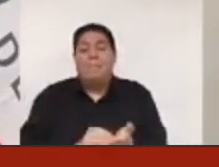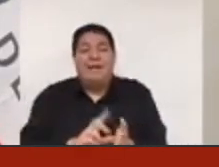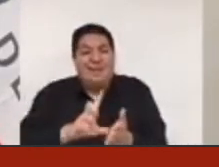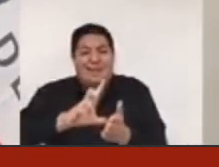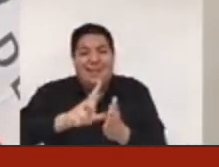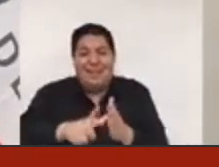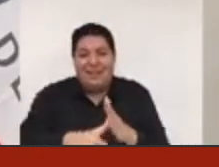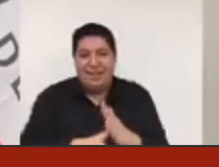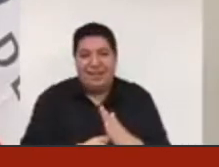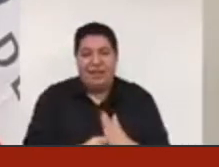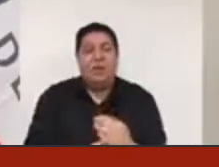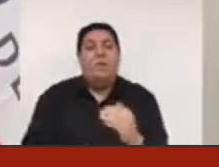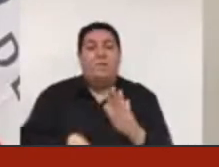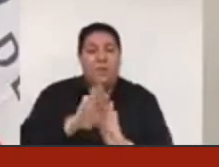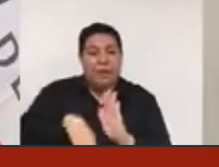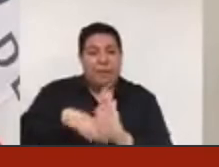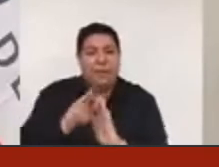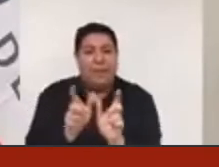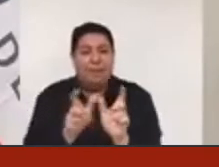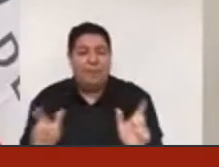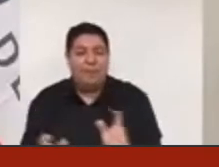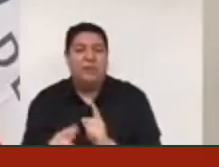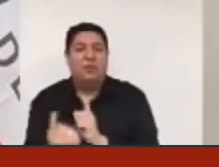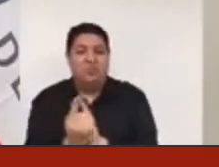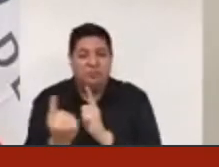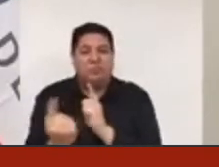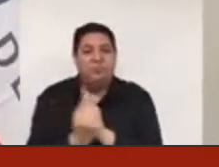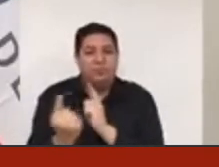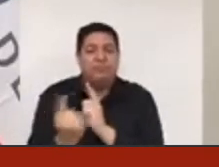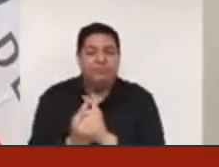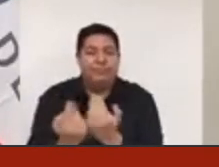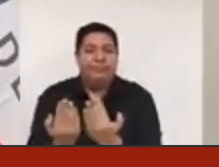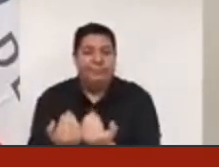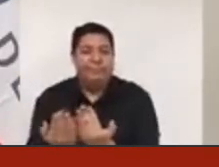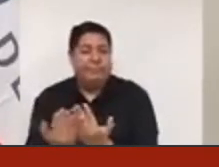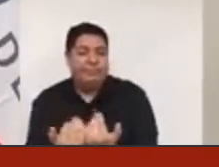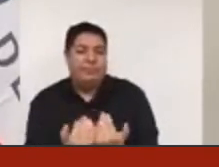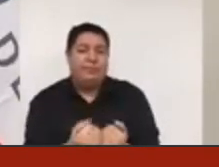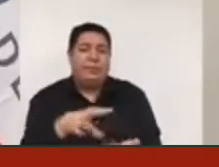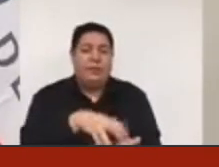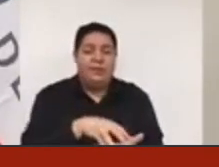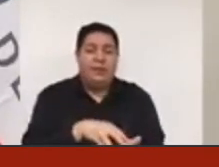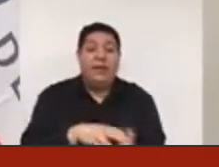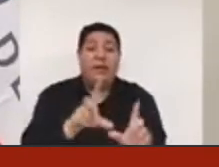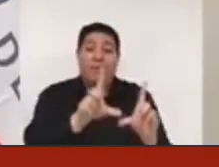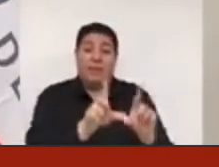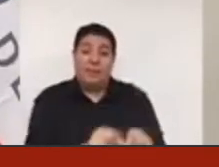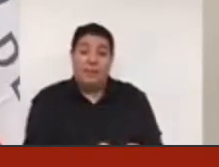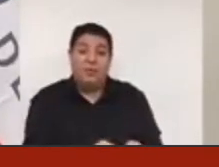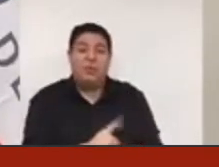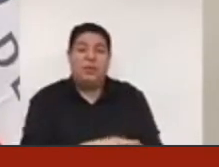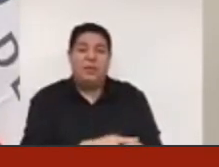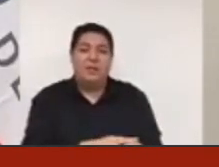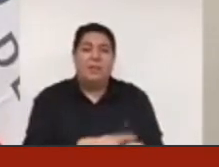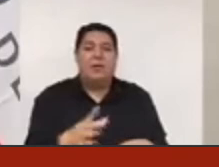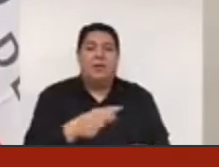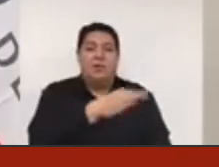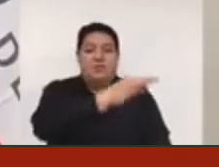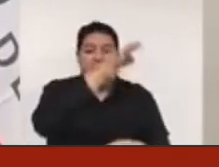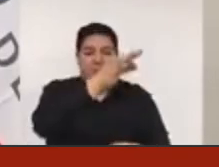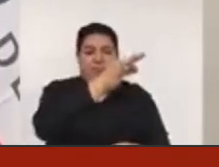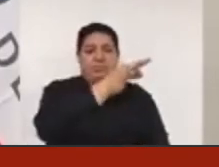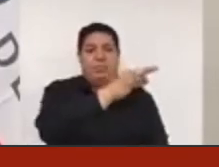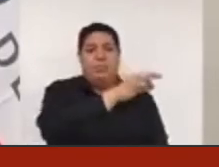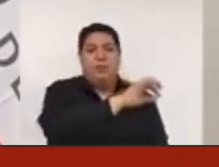porque cada vez son más los exámenes que se están tomando acá en la región así es que lo que se disminuiría el tiempo de traslado en el fondo